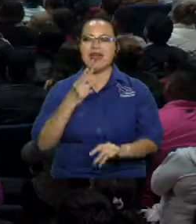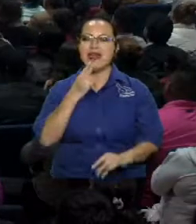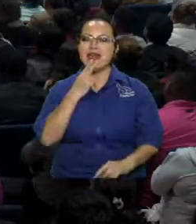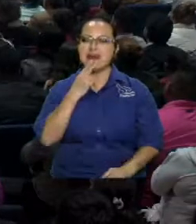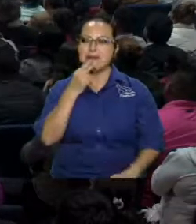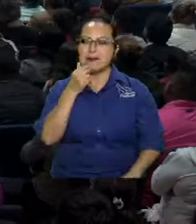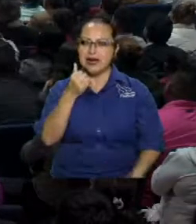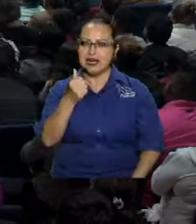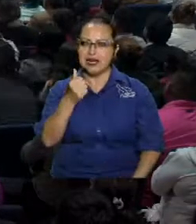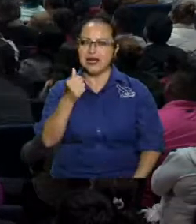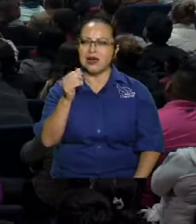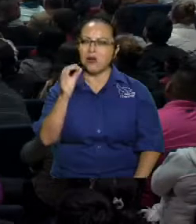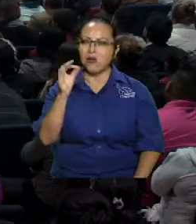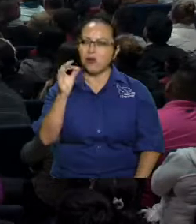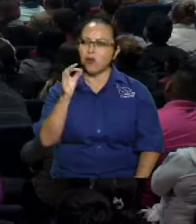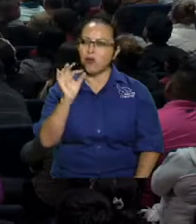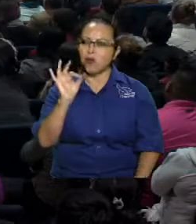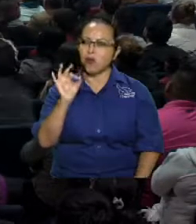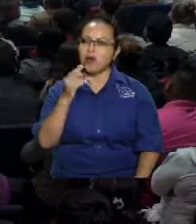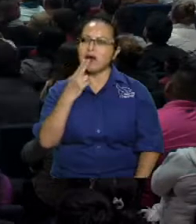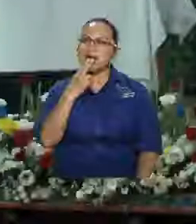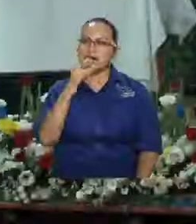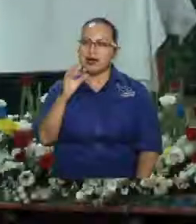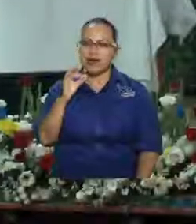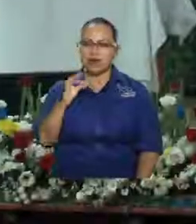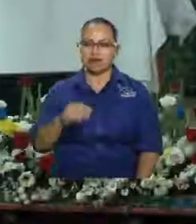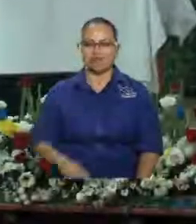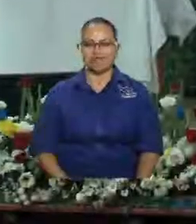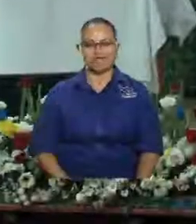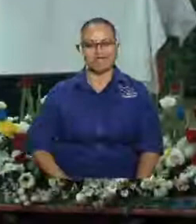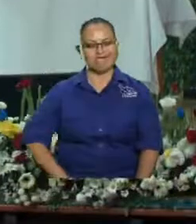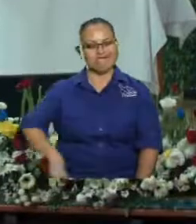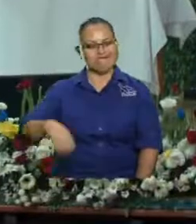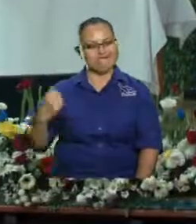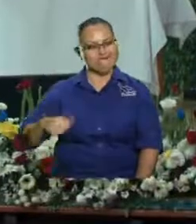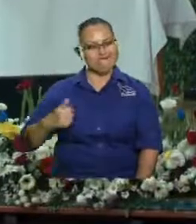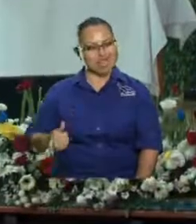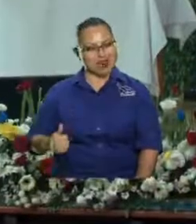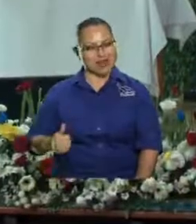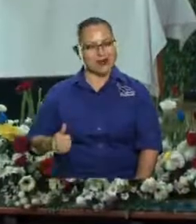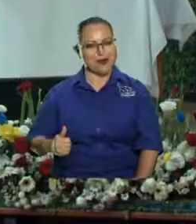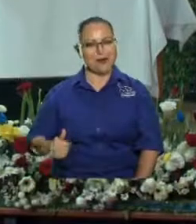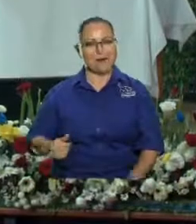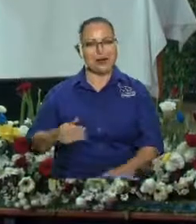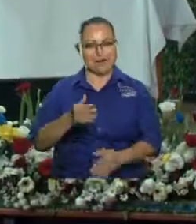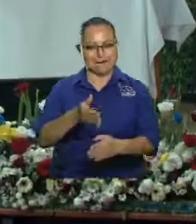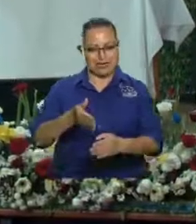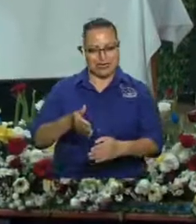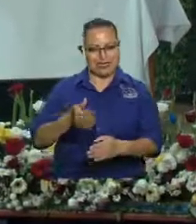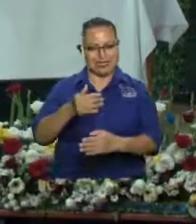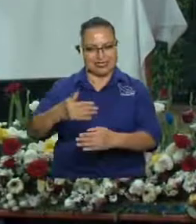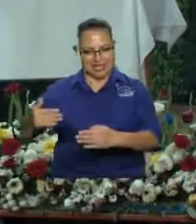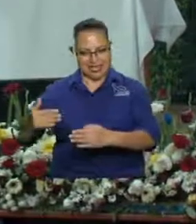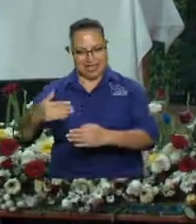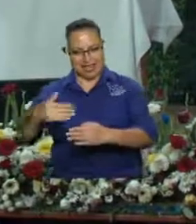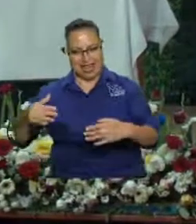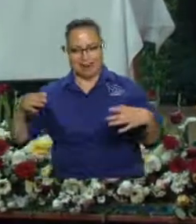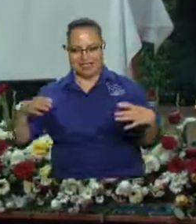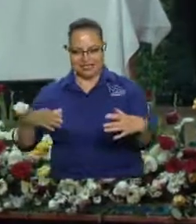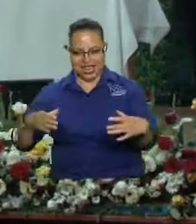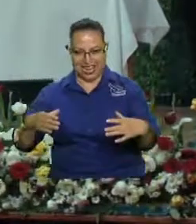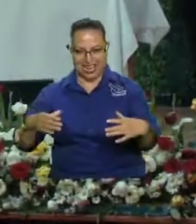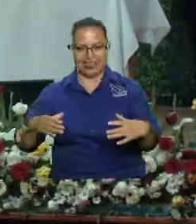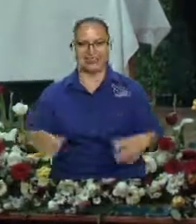¿Hay alguna hermana o hermano que sean pilas para partir el pastel?